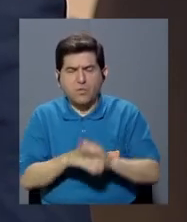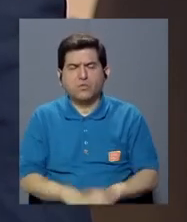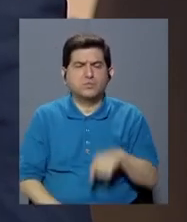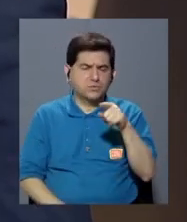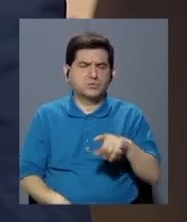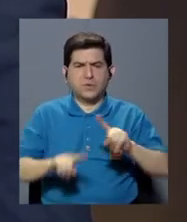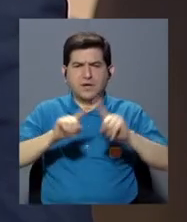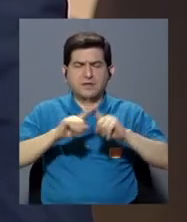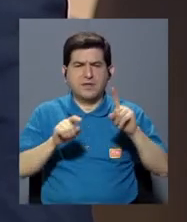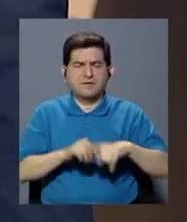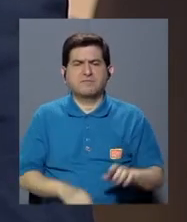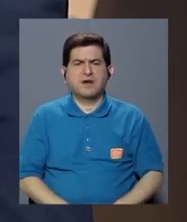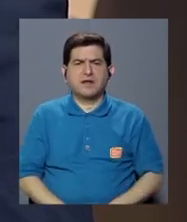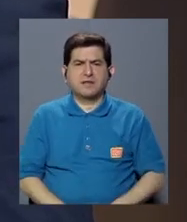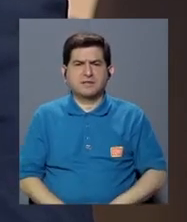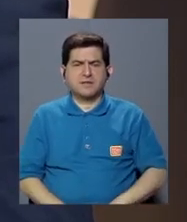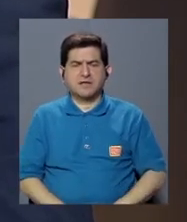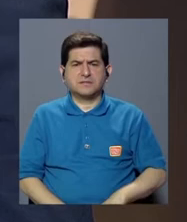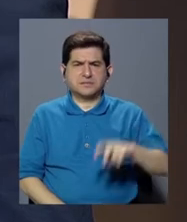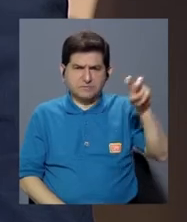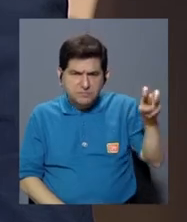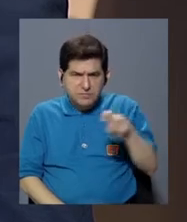las unidades.